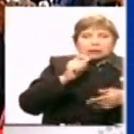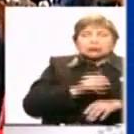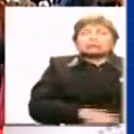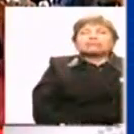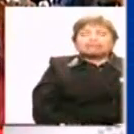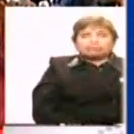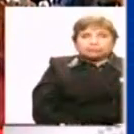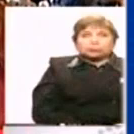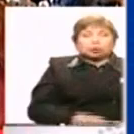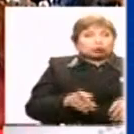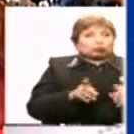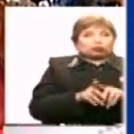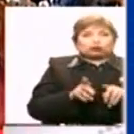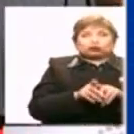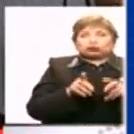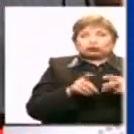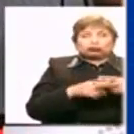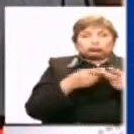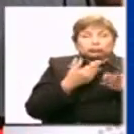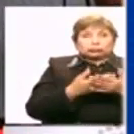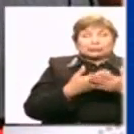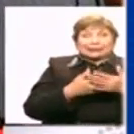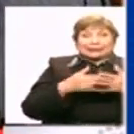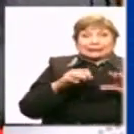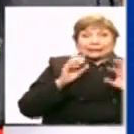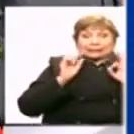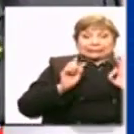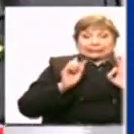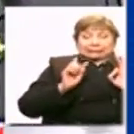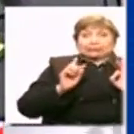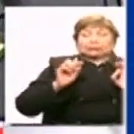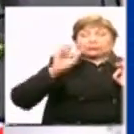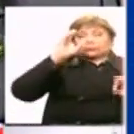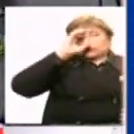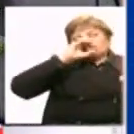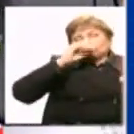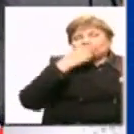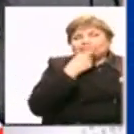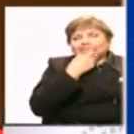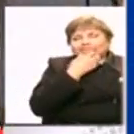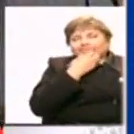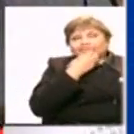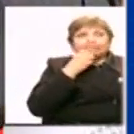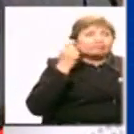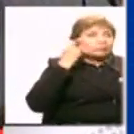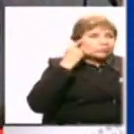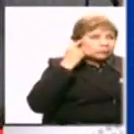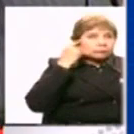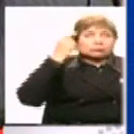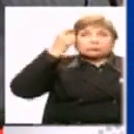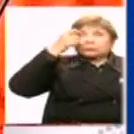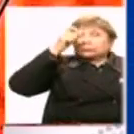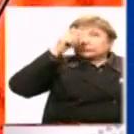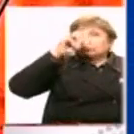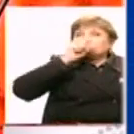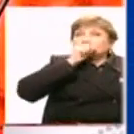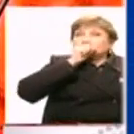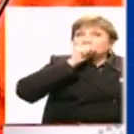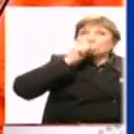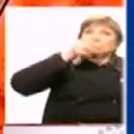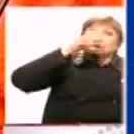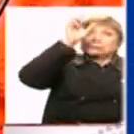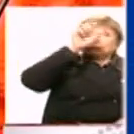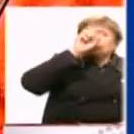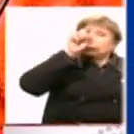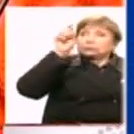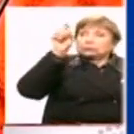secretario general del partido, tiene mi respeto por eso, y yo soy congresista de la República por la región de Tacna. Y yo puedo respetar mucho mi